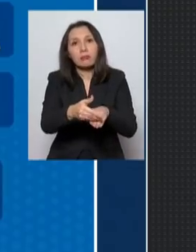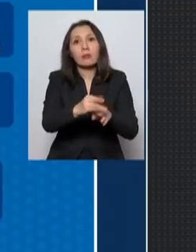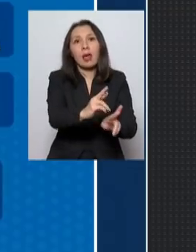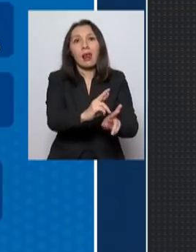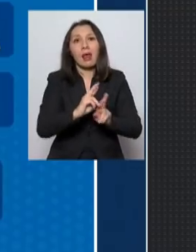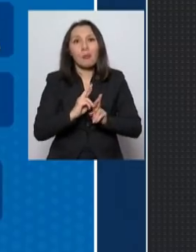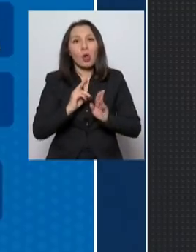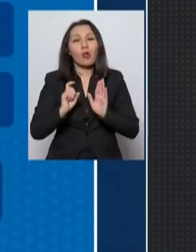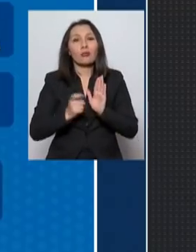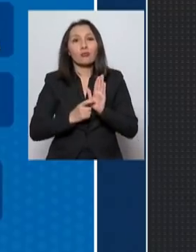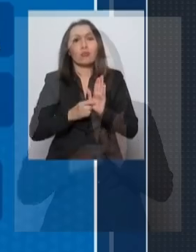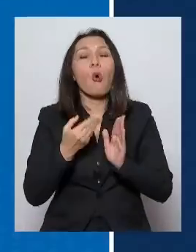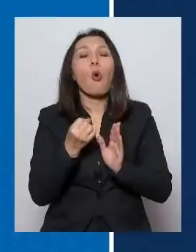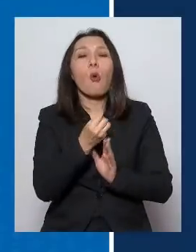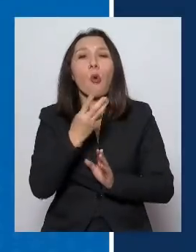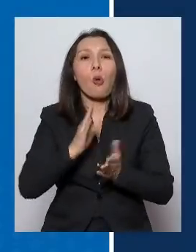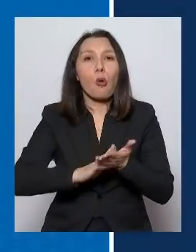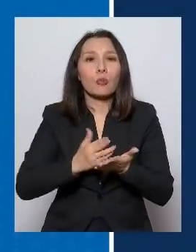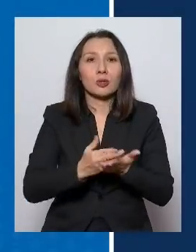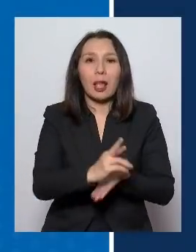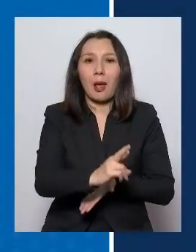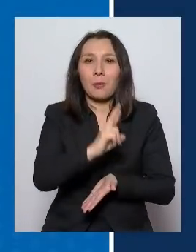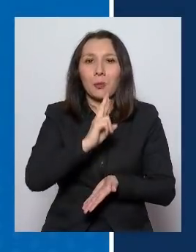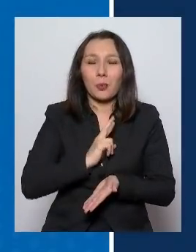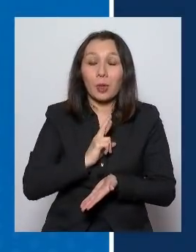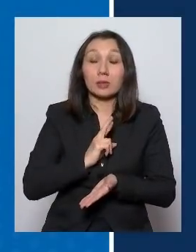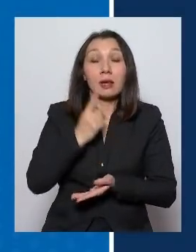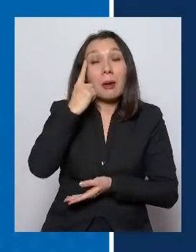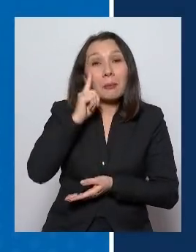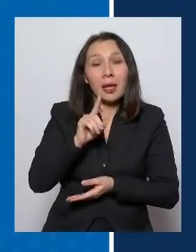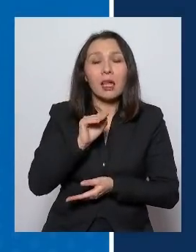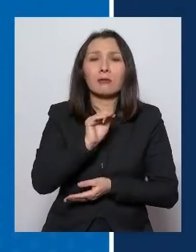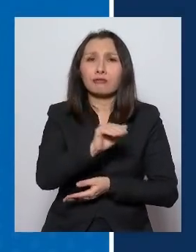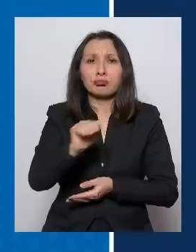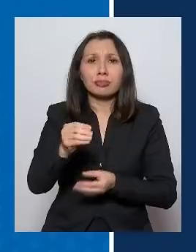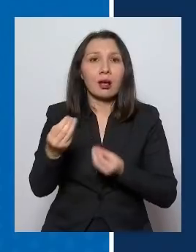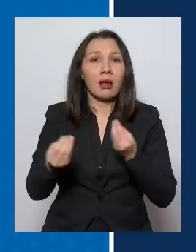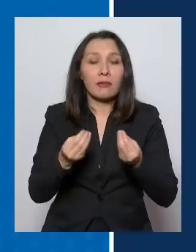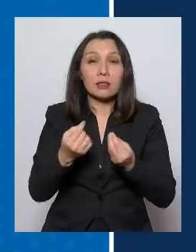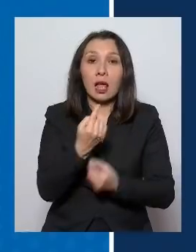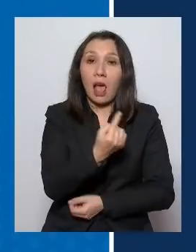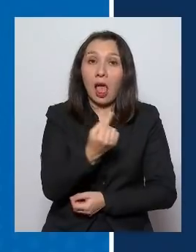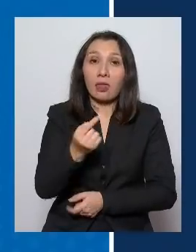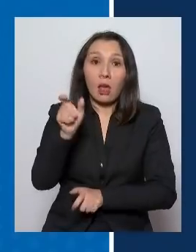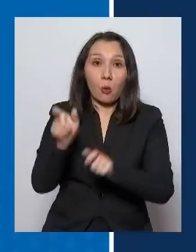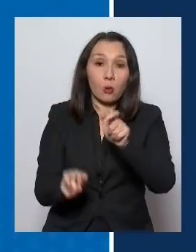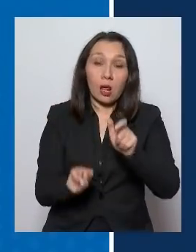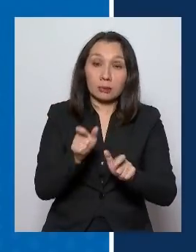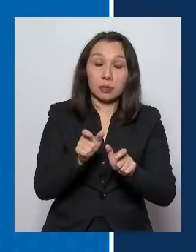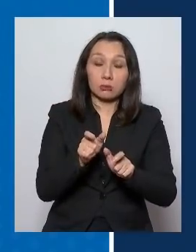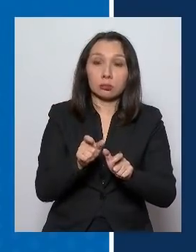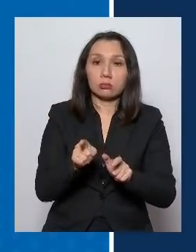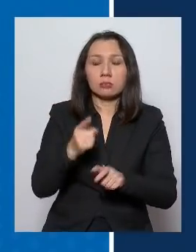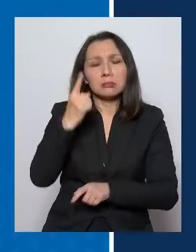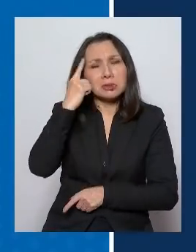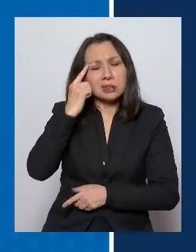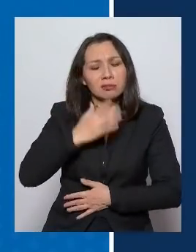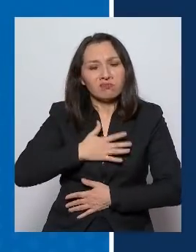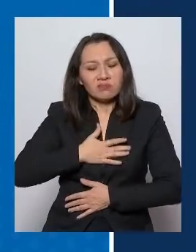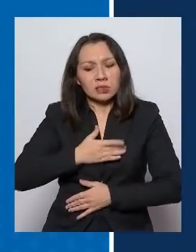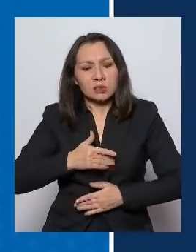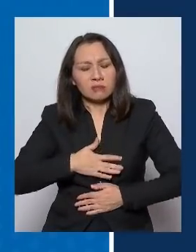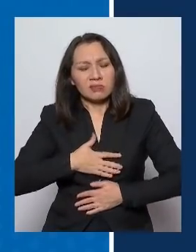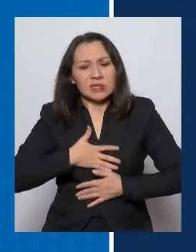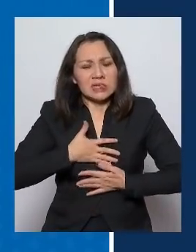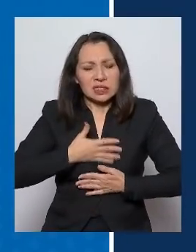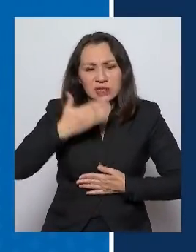entrega de estos exámenes, de estos resultados. Pero el llamado es a que cada una de las personas que presente síntomas, que